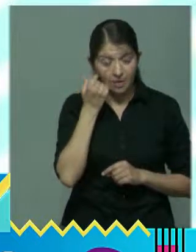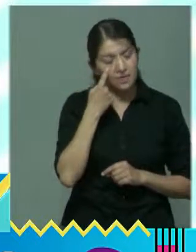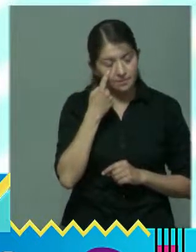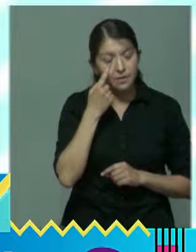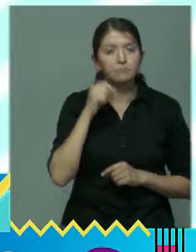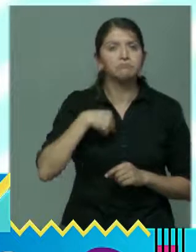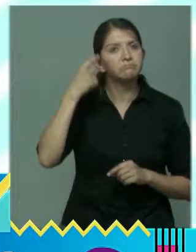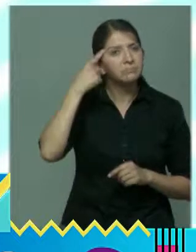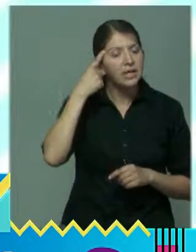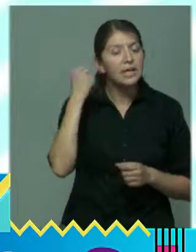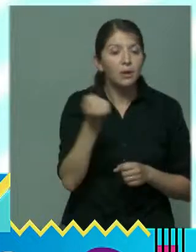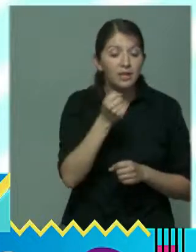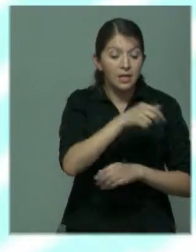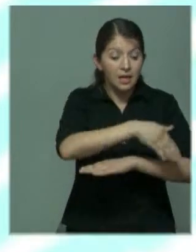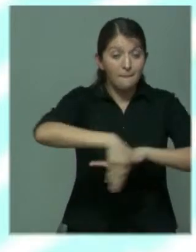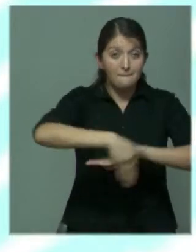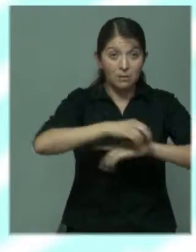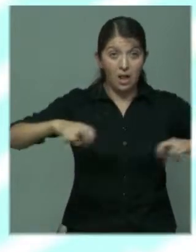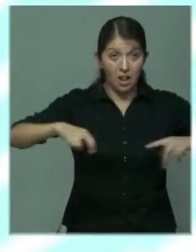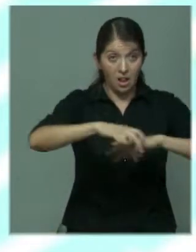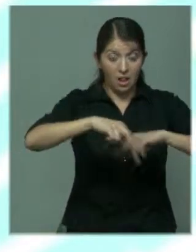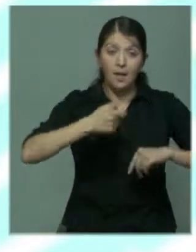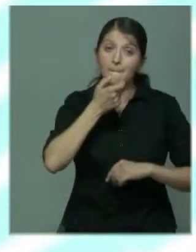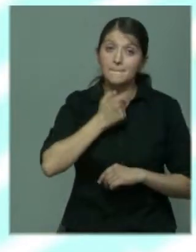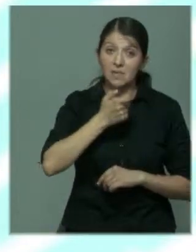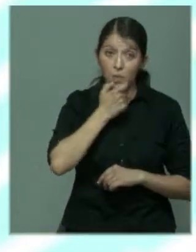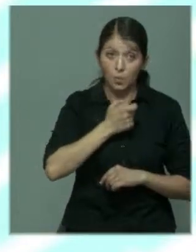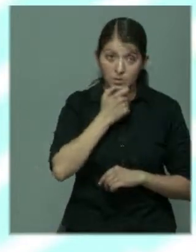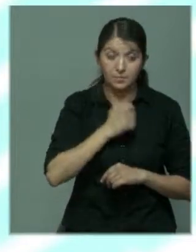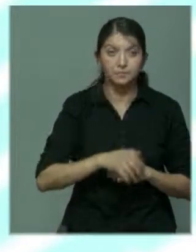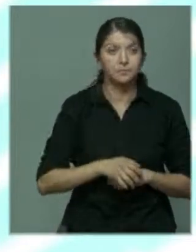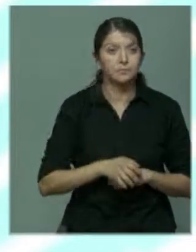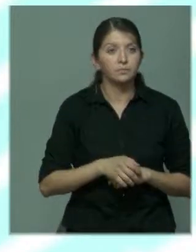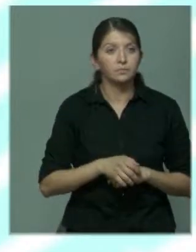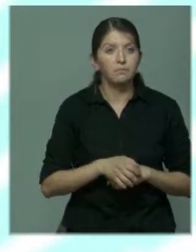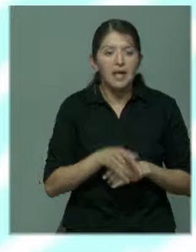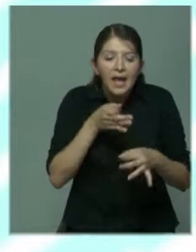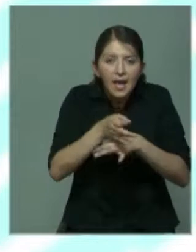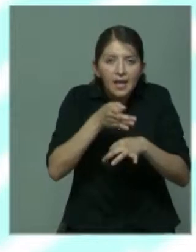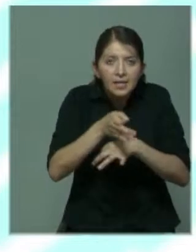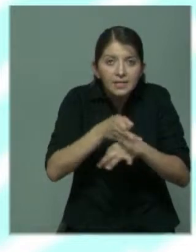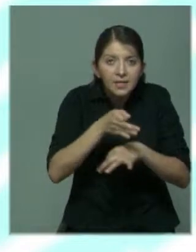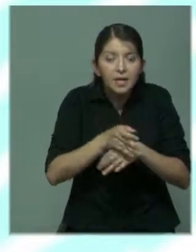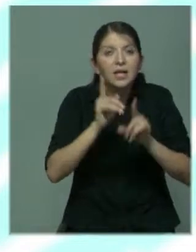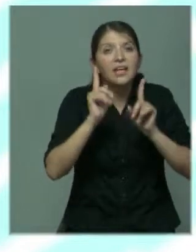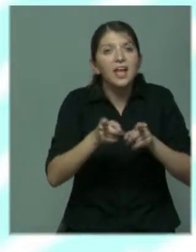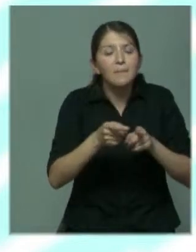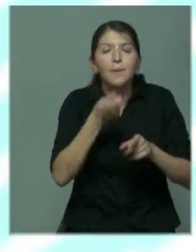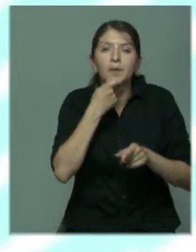a la gente que transitaba por la peatonal de Mendoza y muñecas sobre la inclusión social de personas con